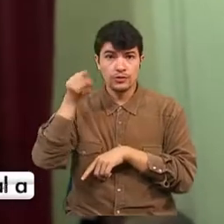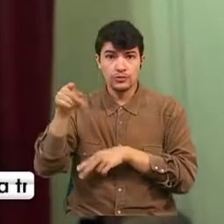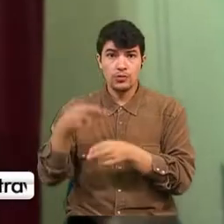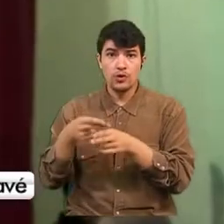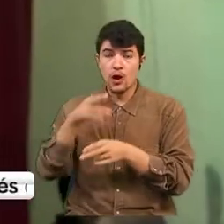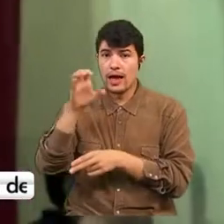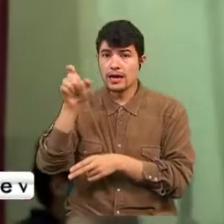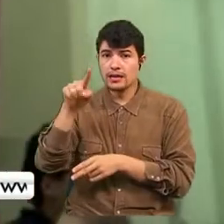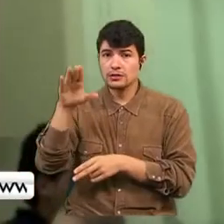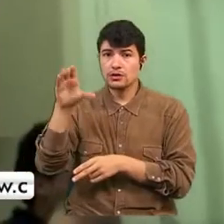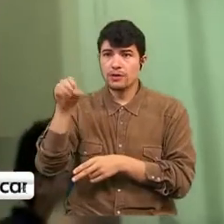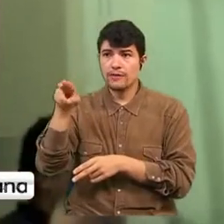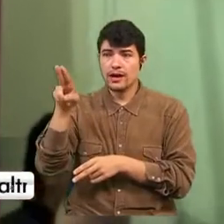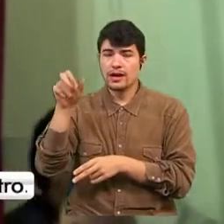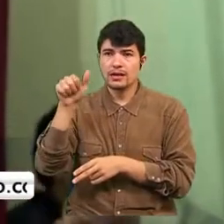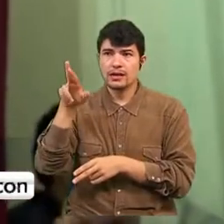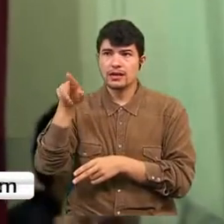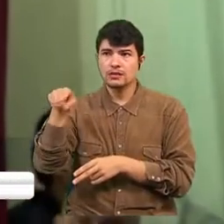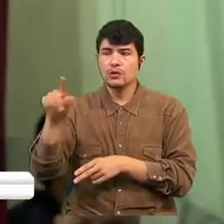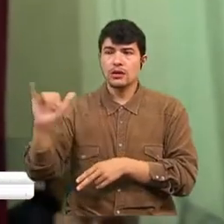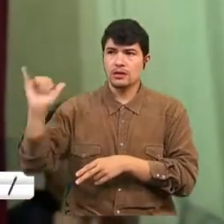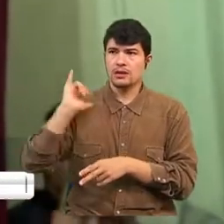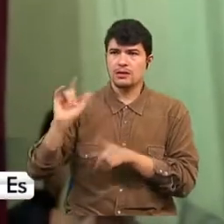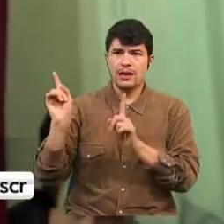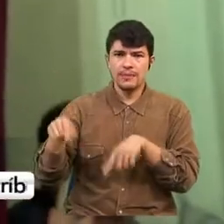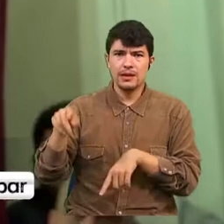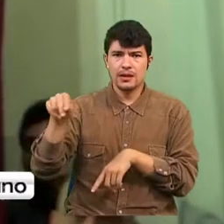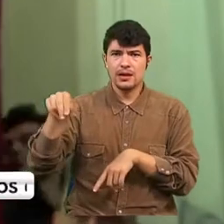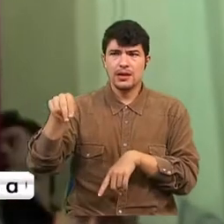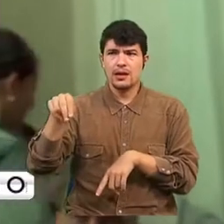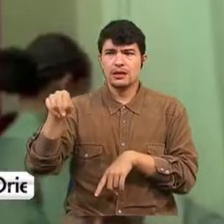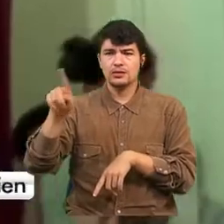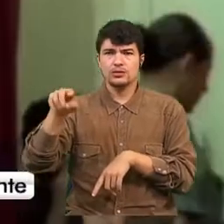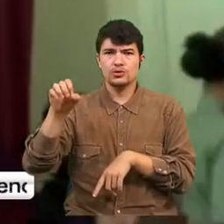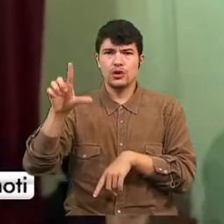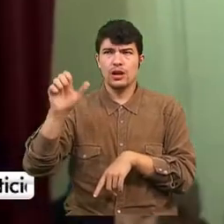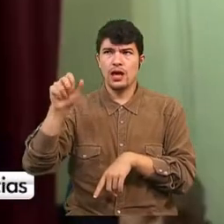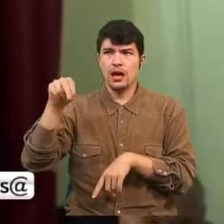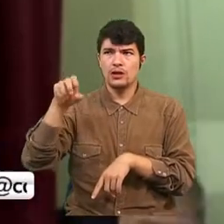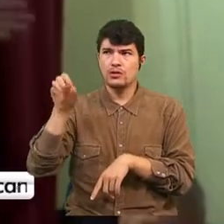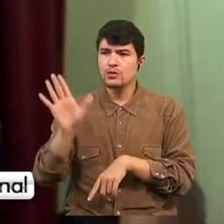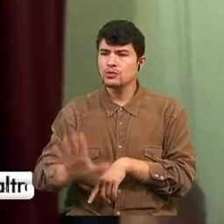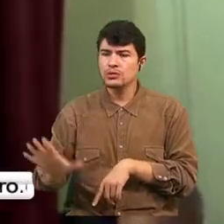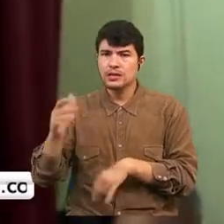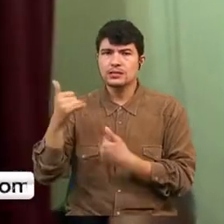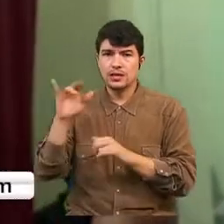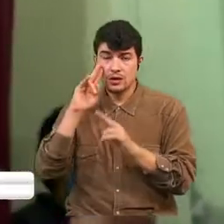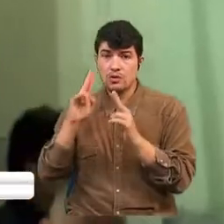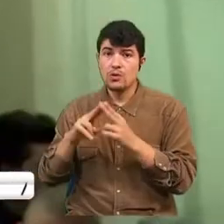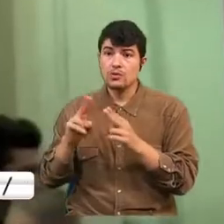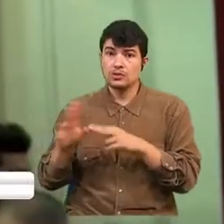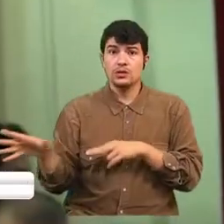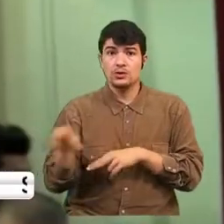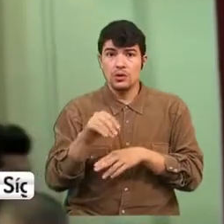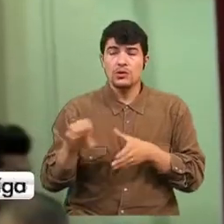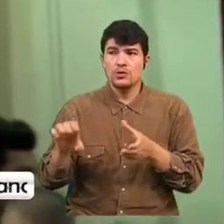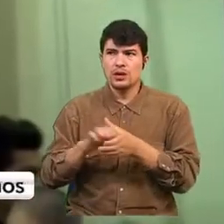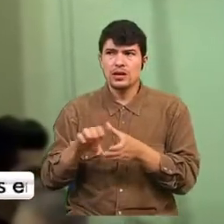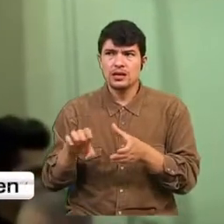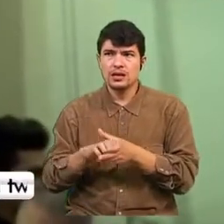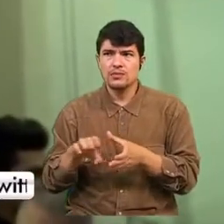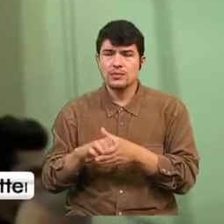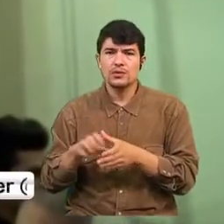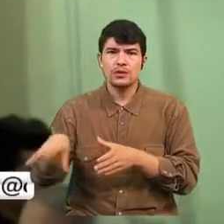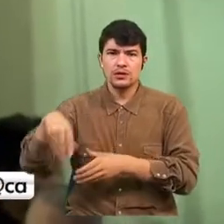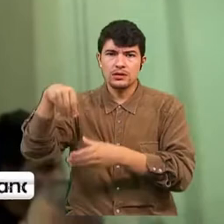un excelente comandante del batallón Galán como es mi coronel Solán. Ustedes ya vieron a Jaramillo, el comandante del